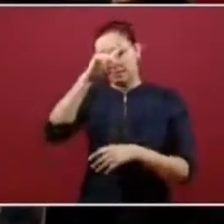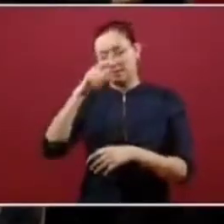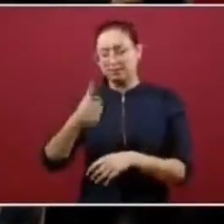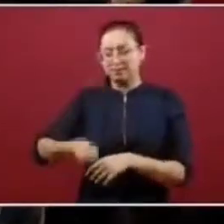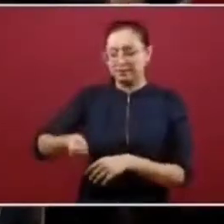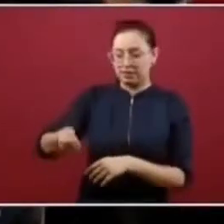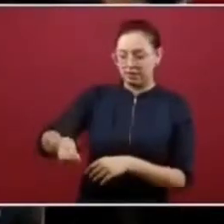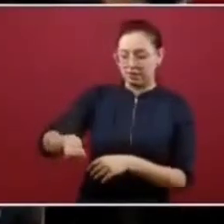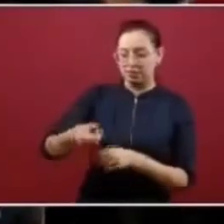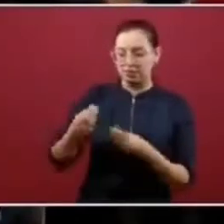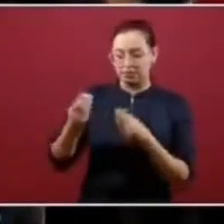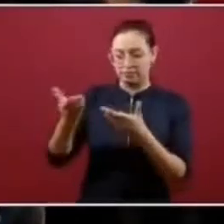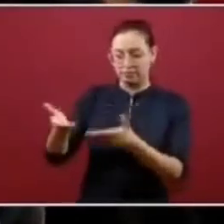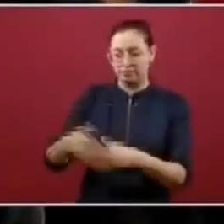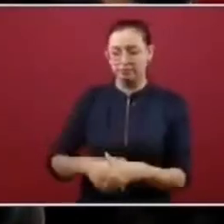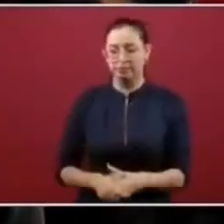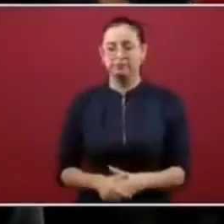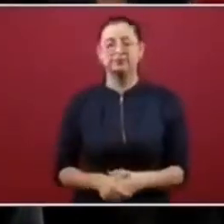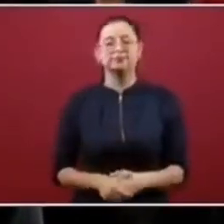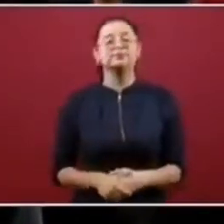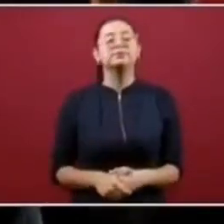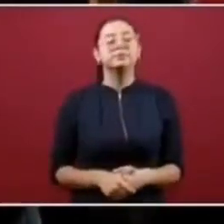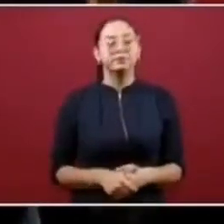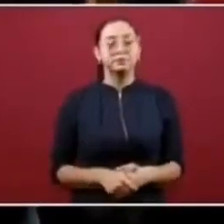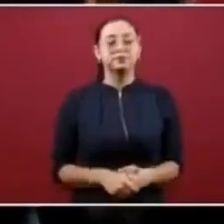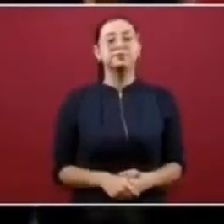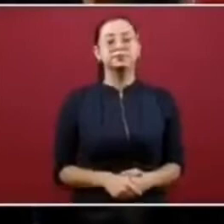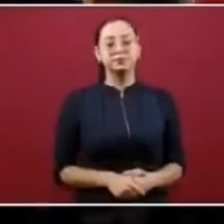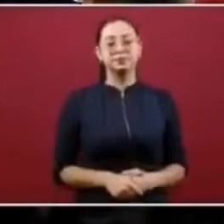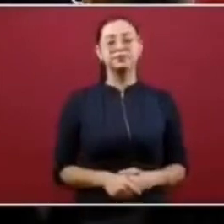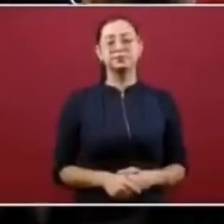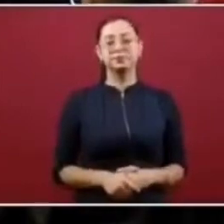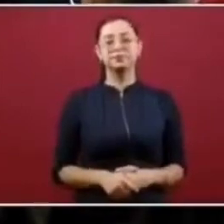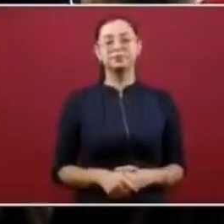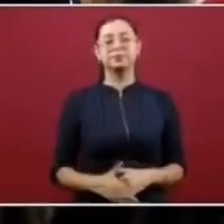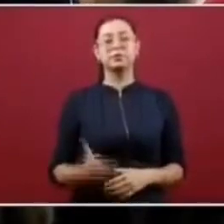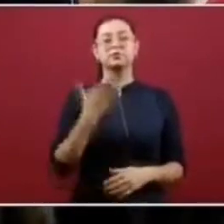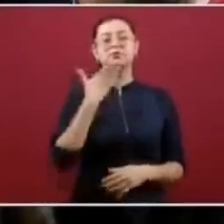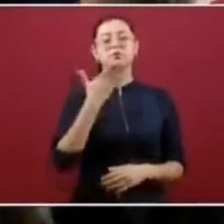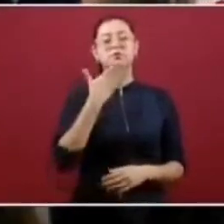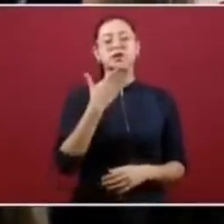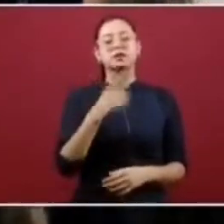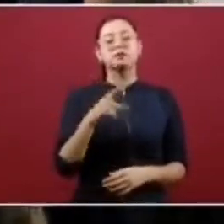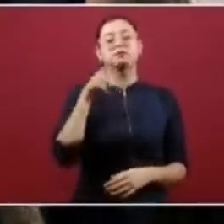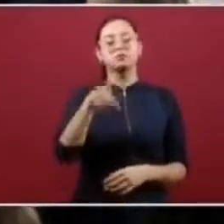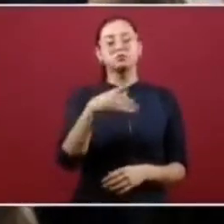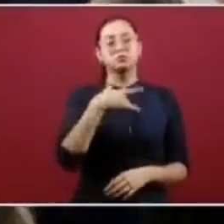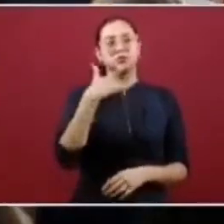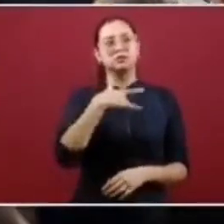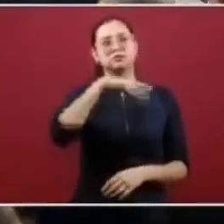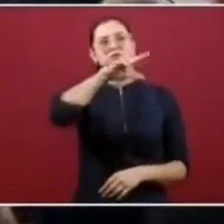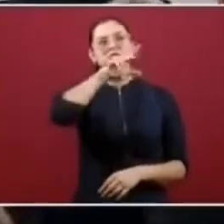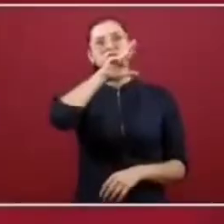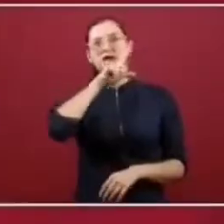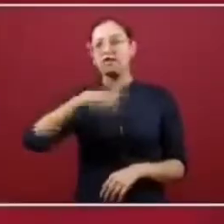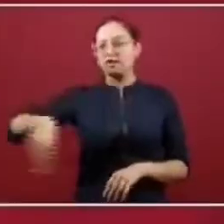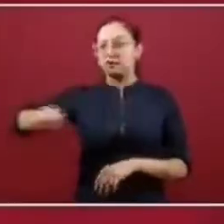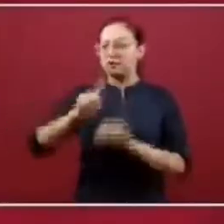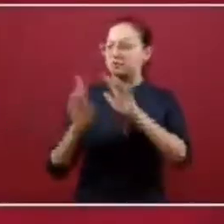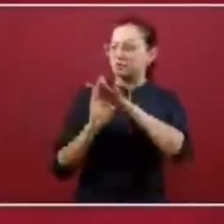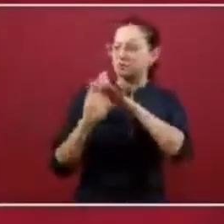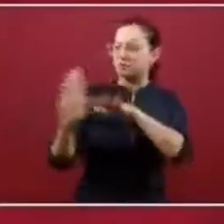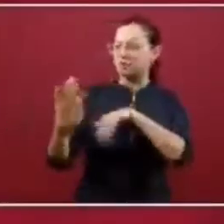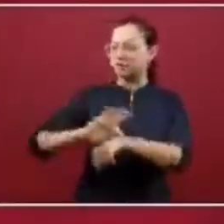bien. Tu preocupación por la defensa de los migrantes y que